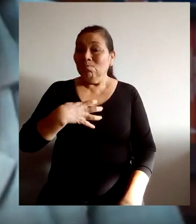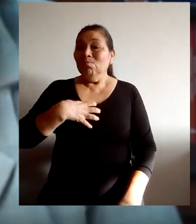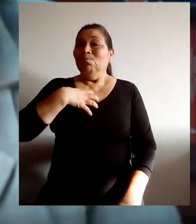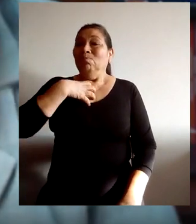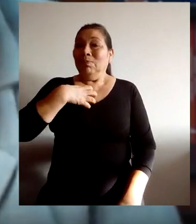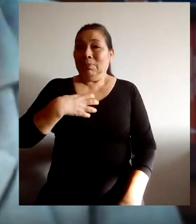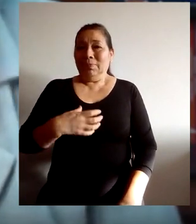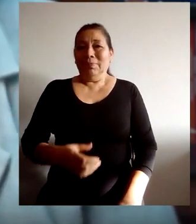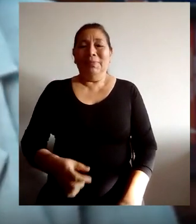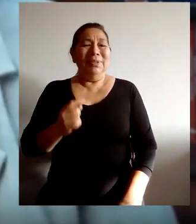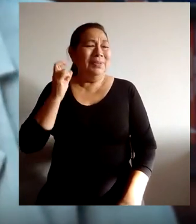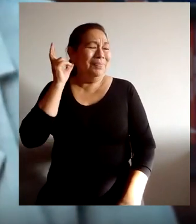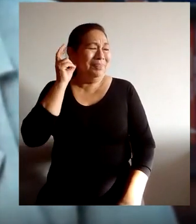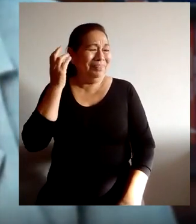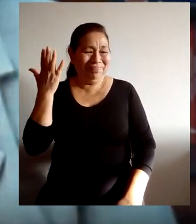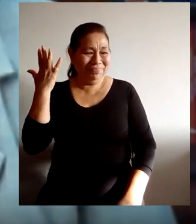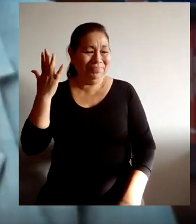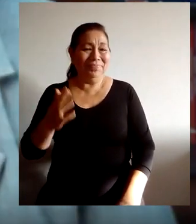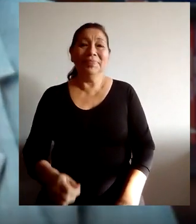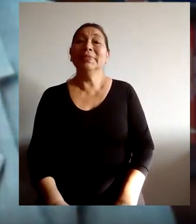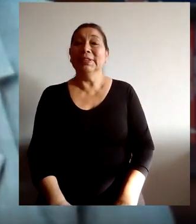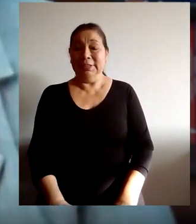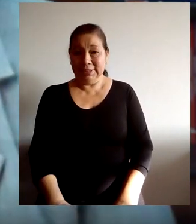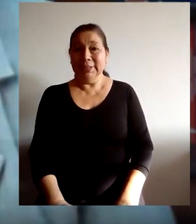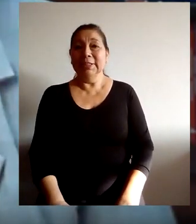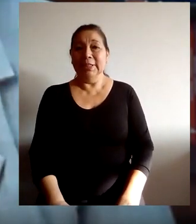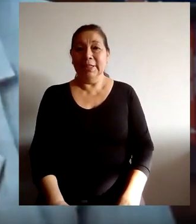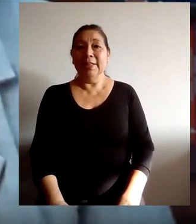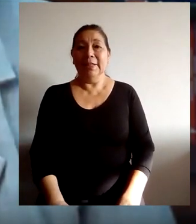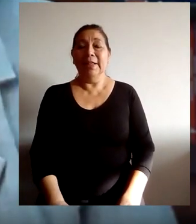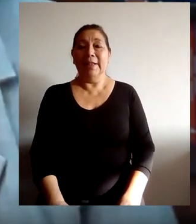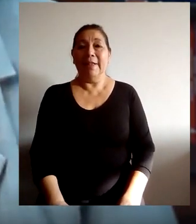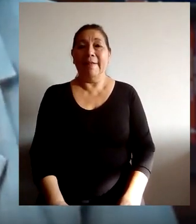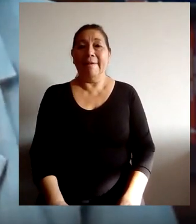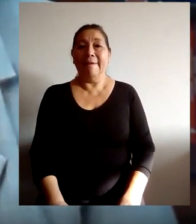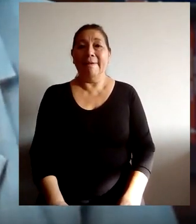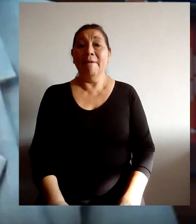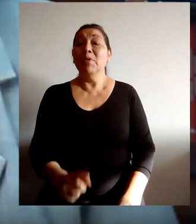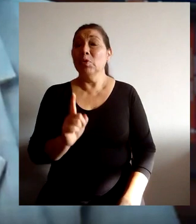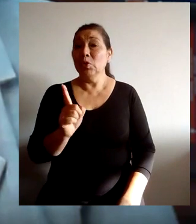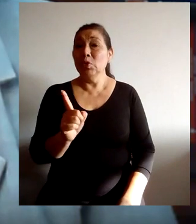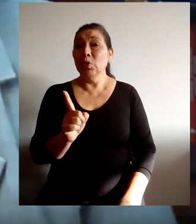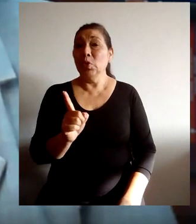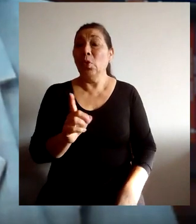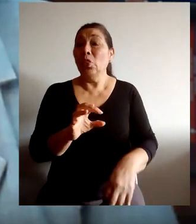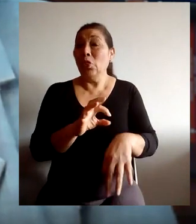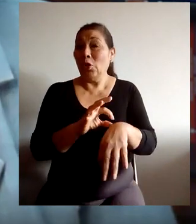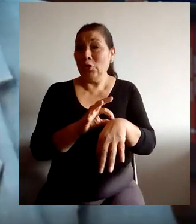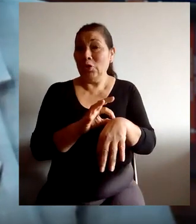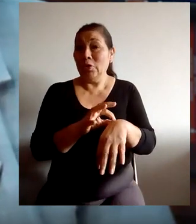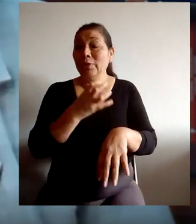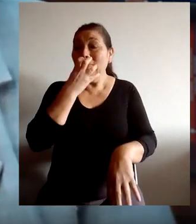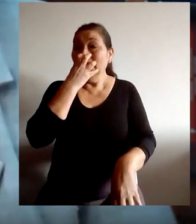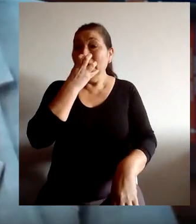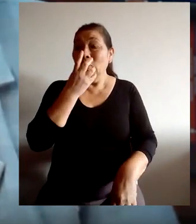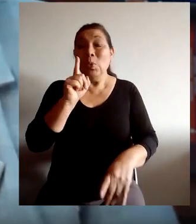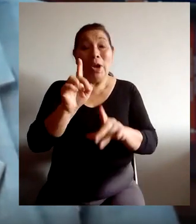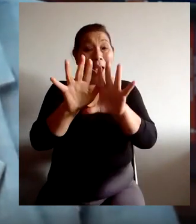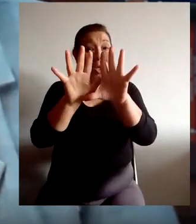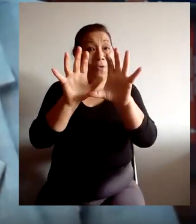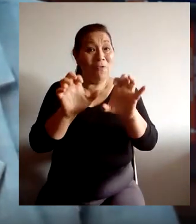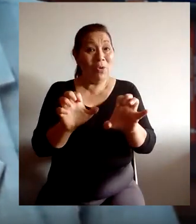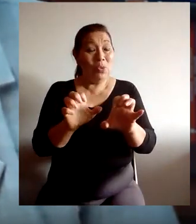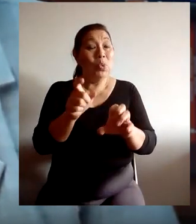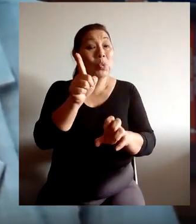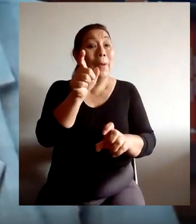Si un neumólogo hace una evaluación sobre una persona y luego este neumólogo en su conclusión no utiliza